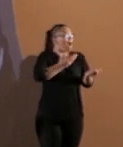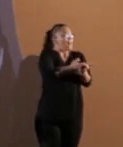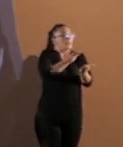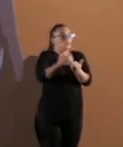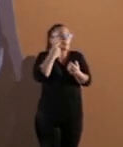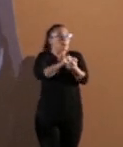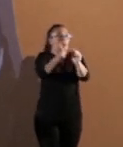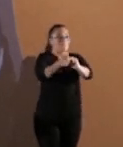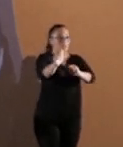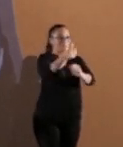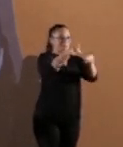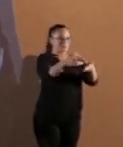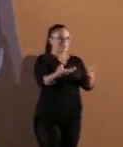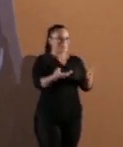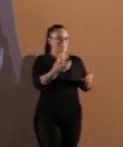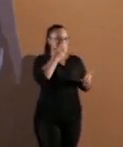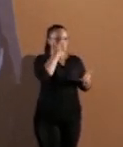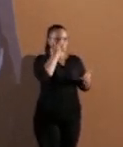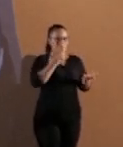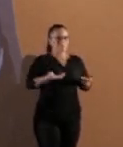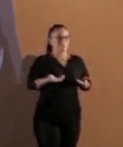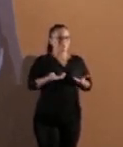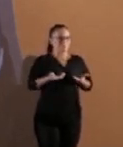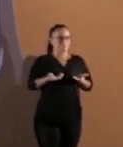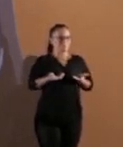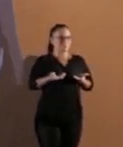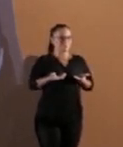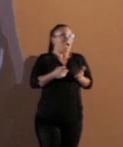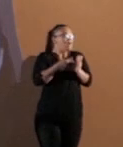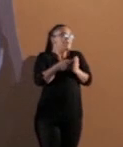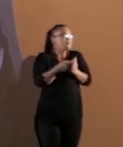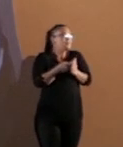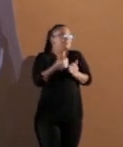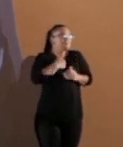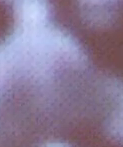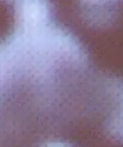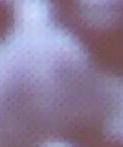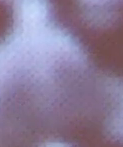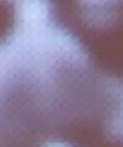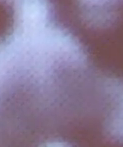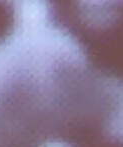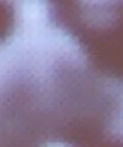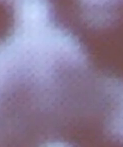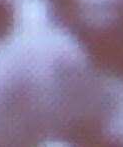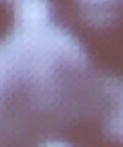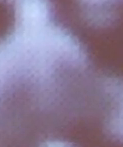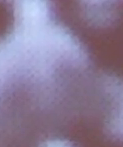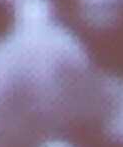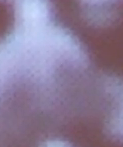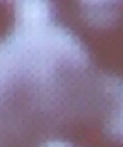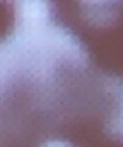entonces son de no consecuencia no producen consecuencias y nadie ni usted ni